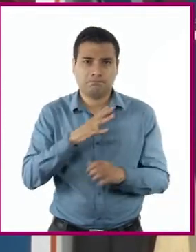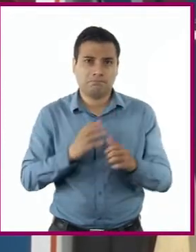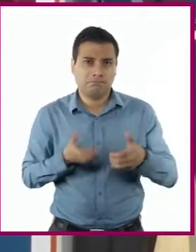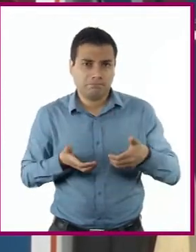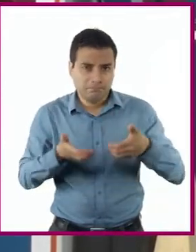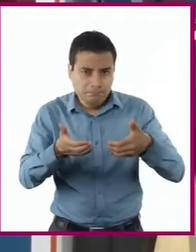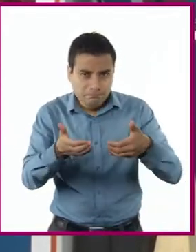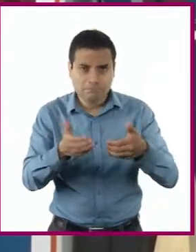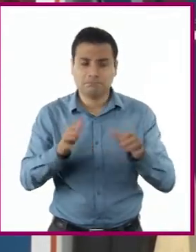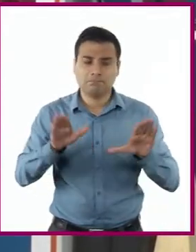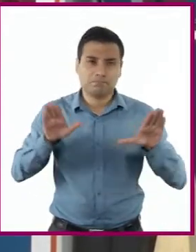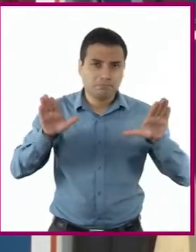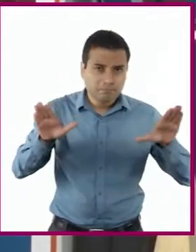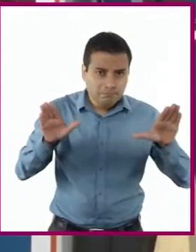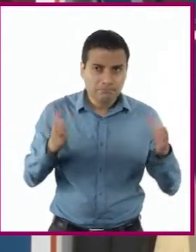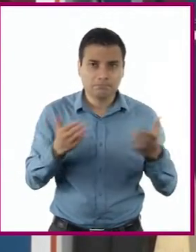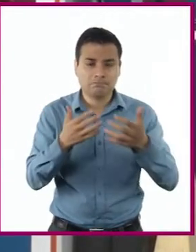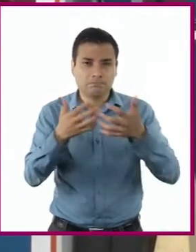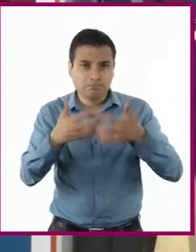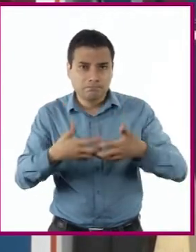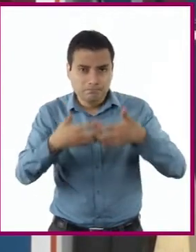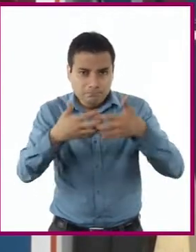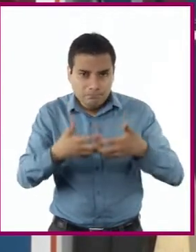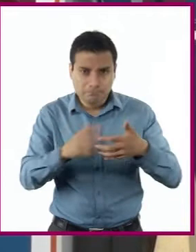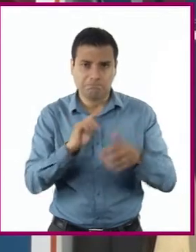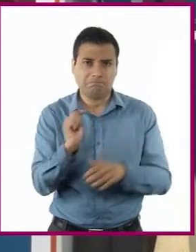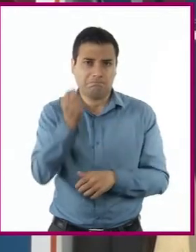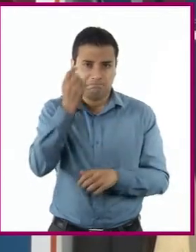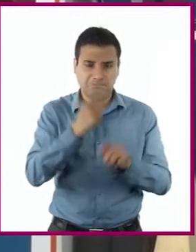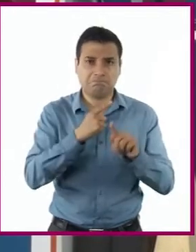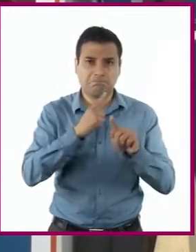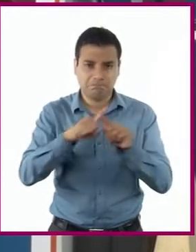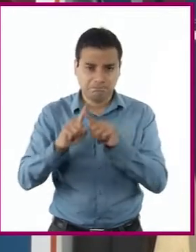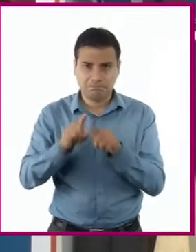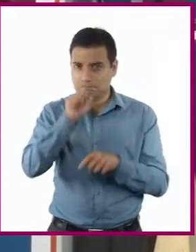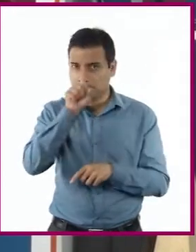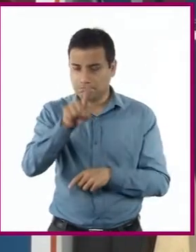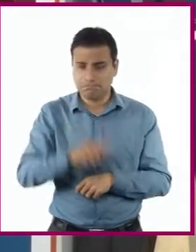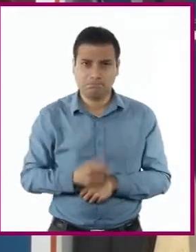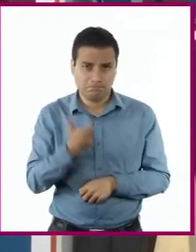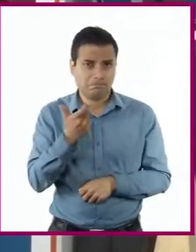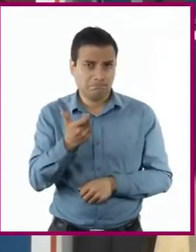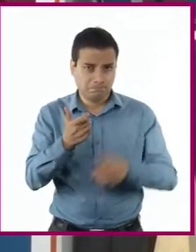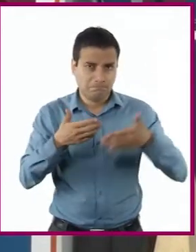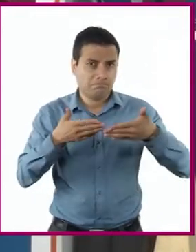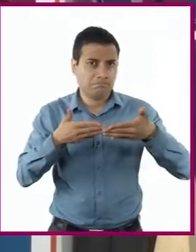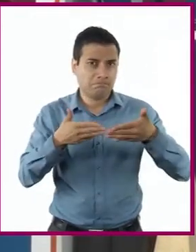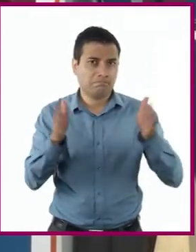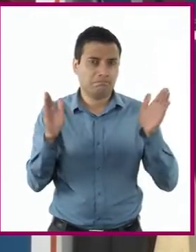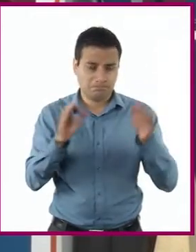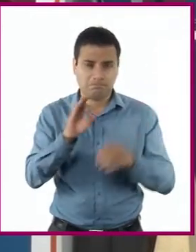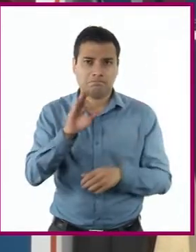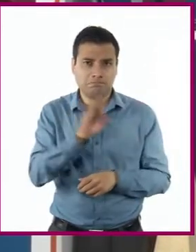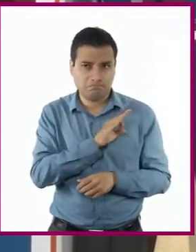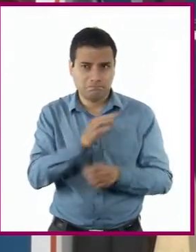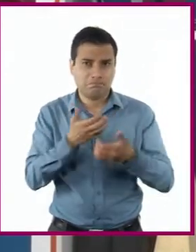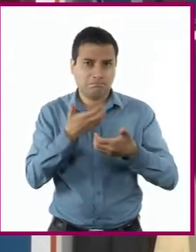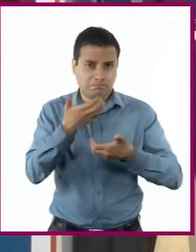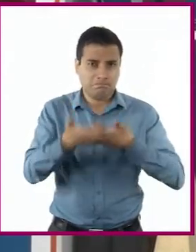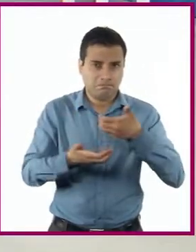y aeropuertos, industrias con ramas tecnológicas y con una economía abierta a los flujos comerciales con el